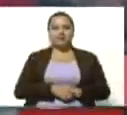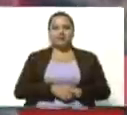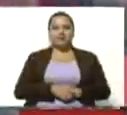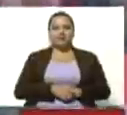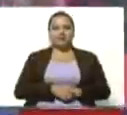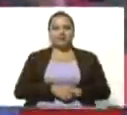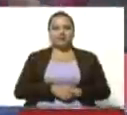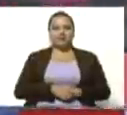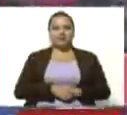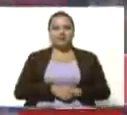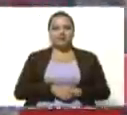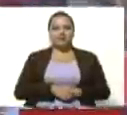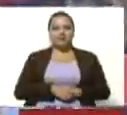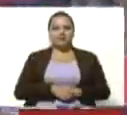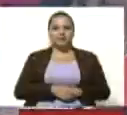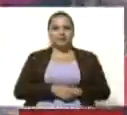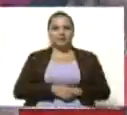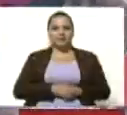bueno